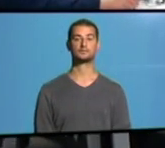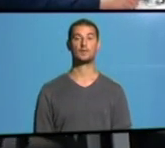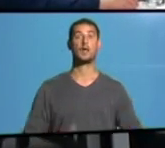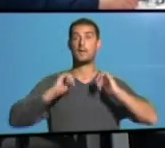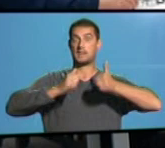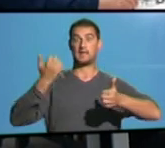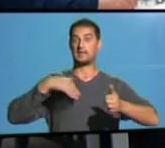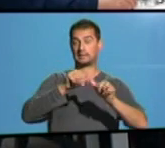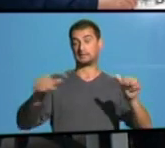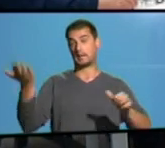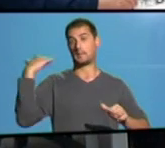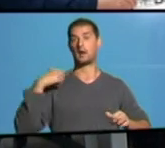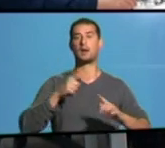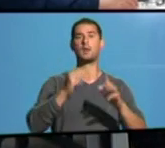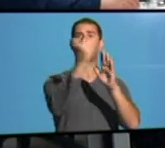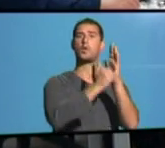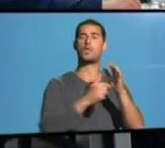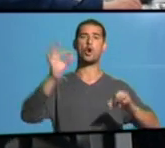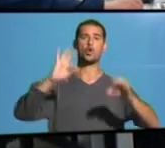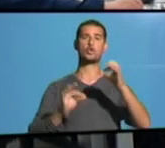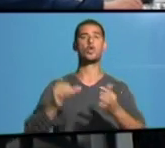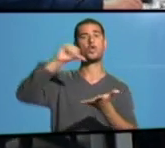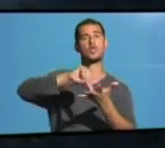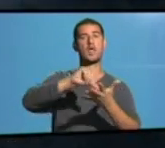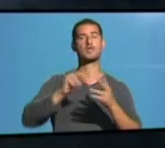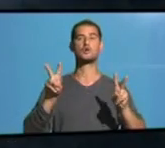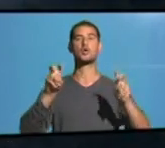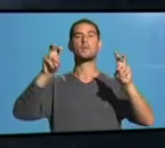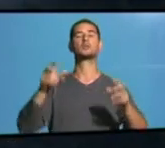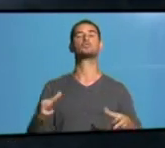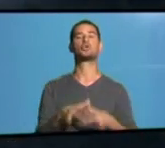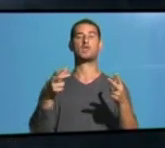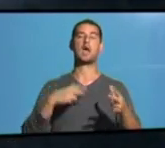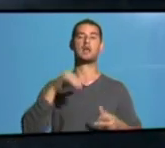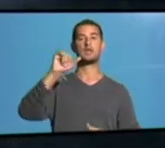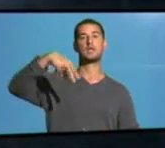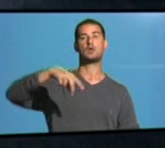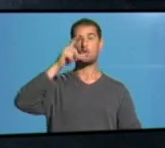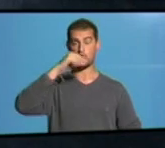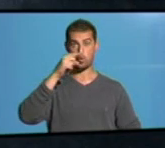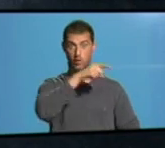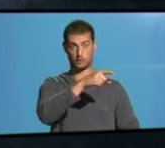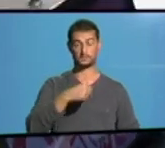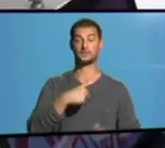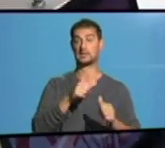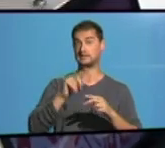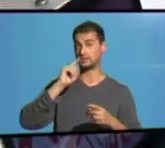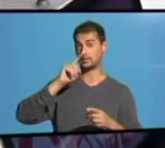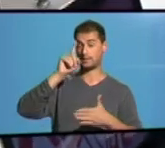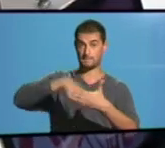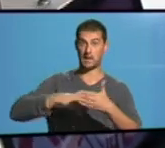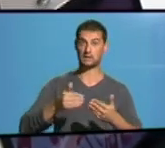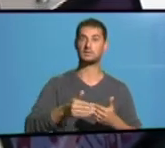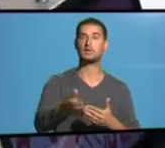Comezou esta semana a programación de outono no Centro de Innovación Social in Lugo. Ao longo deste mes celebrarase un total de